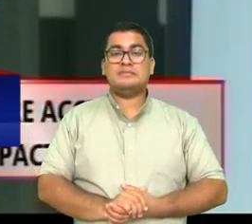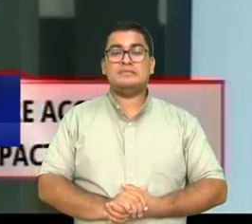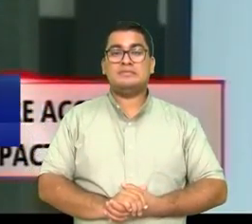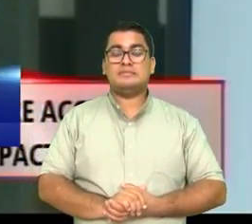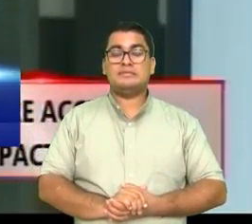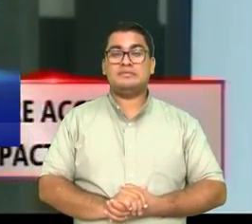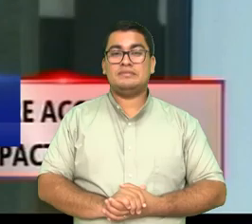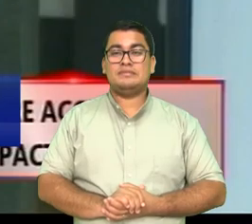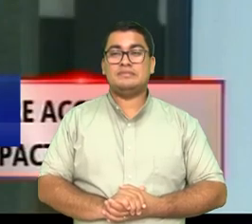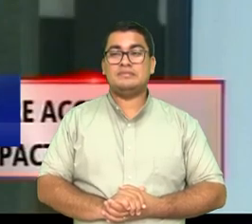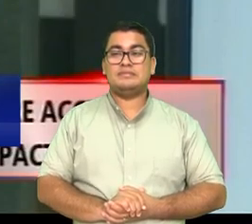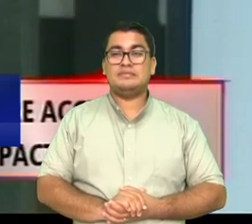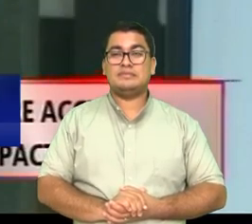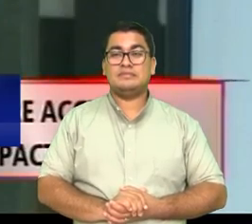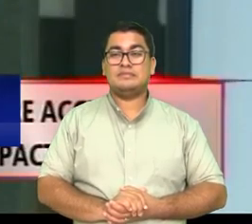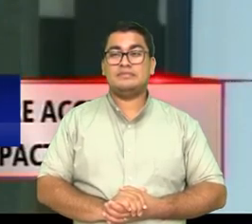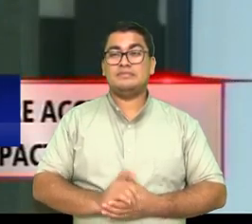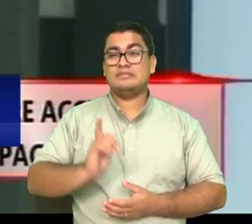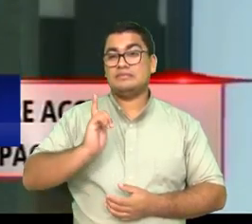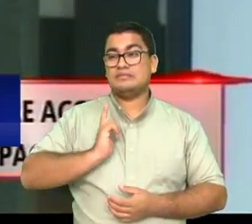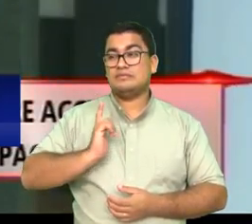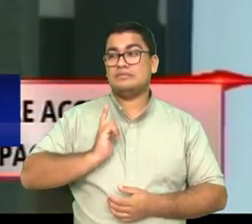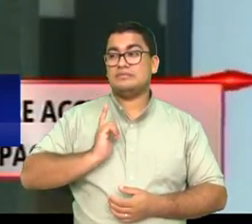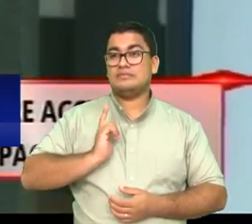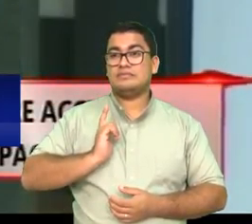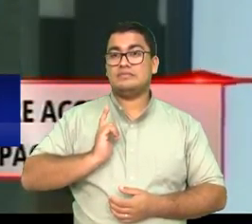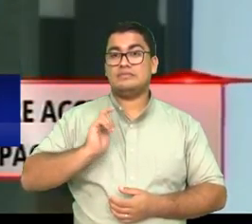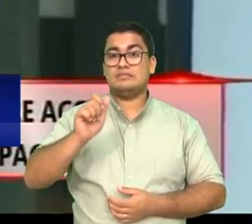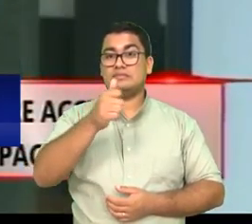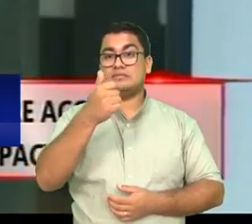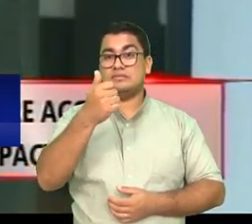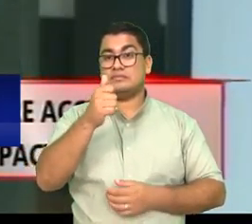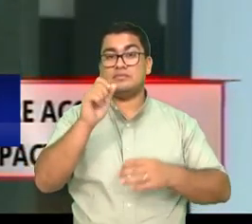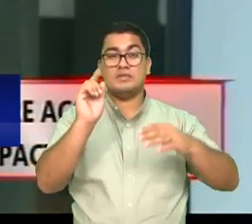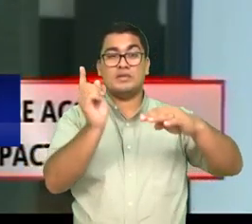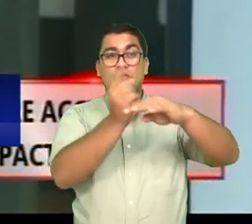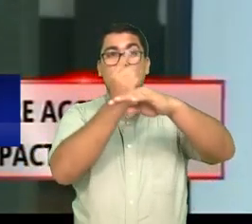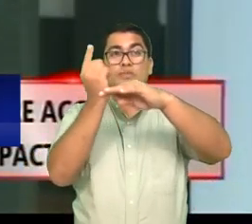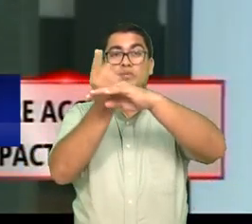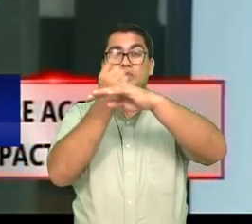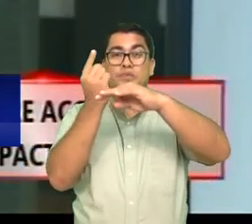Contamos con la disponibilidad de 6 medios aéreos,